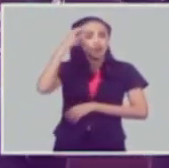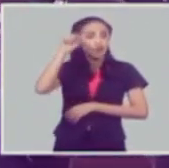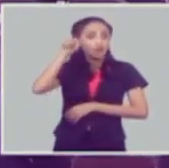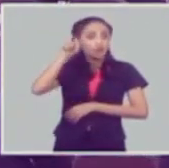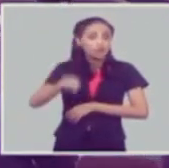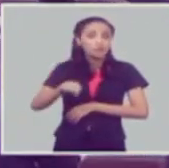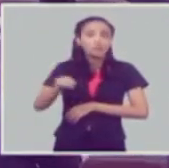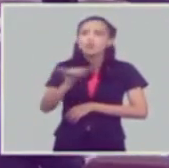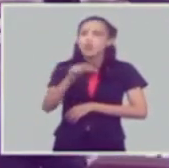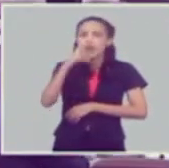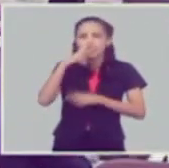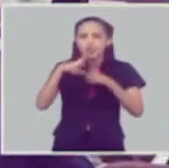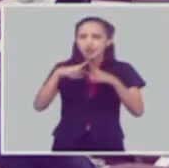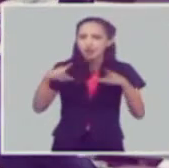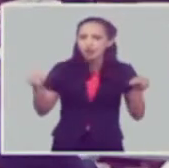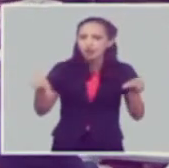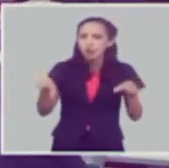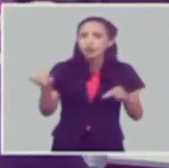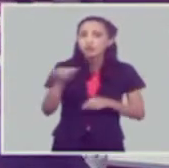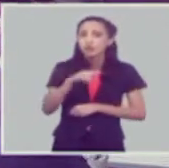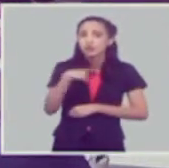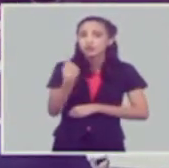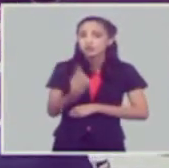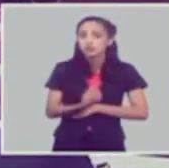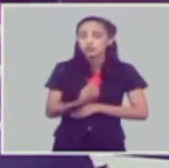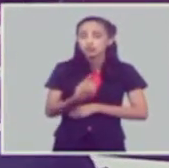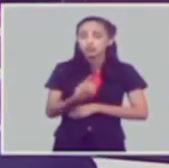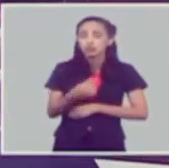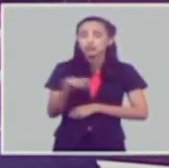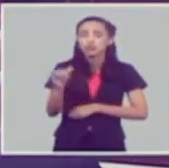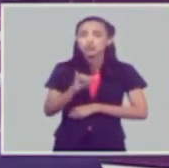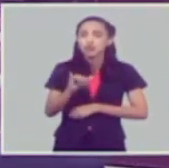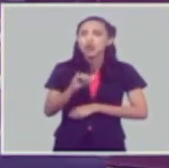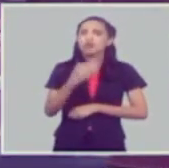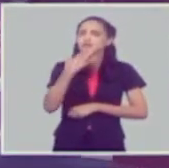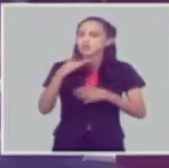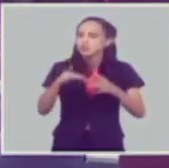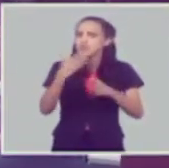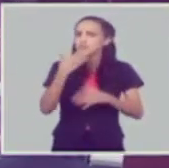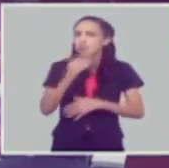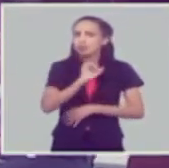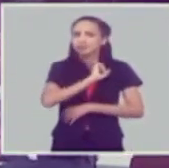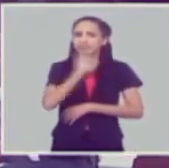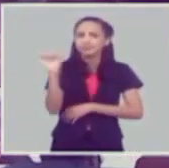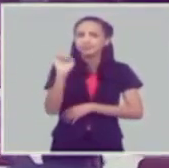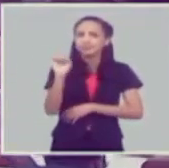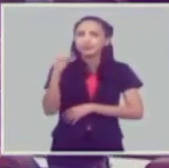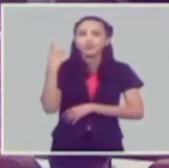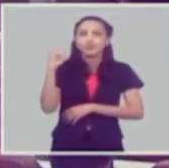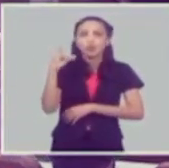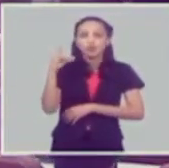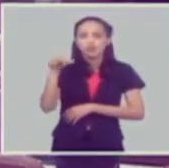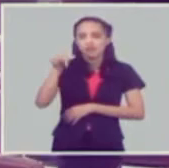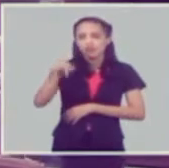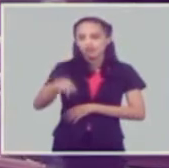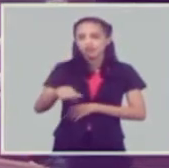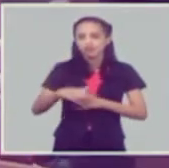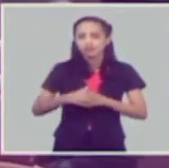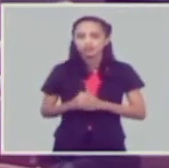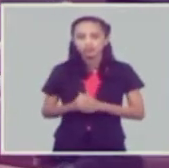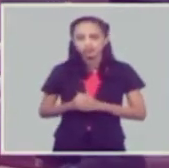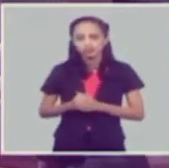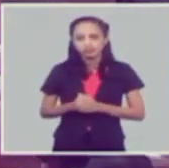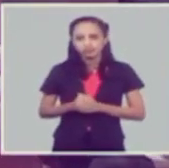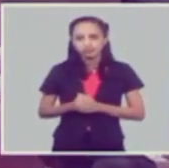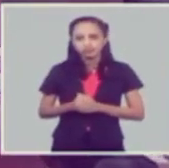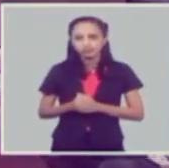hermana Nicaragua y celebramos el regreso del Estado Plurinacional de Bolivia a esa organización. Casi llega a su